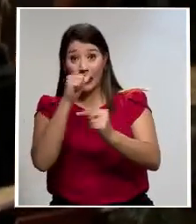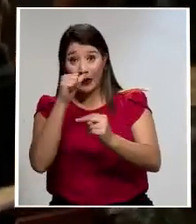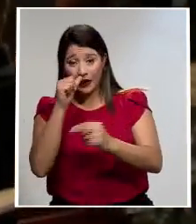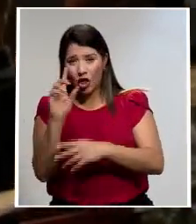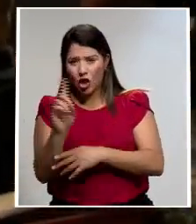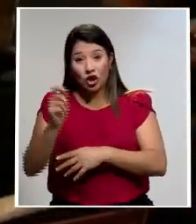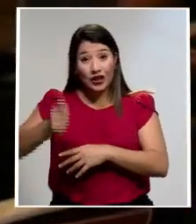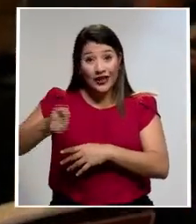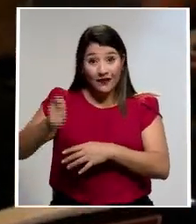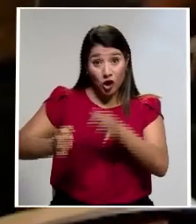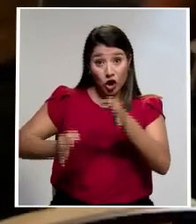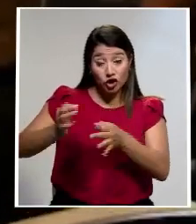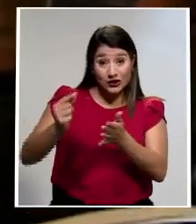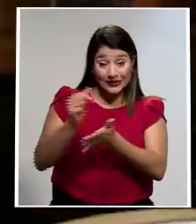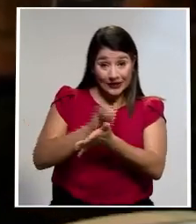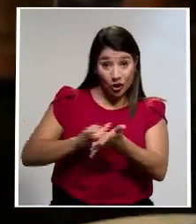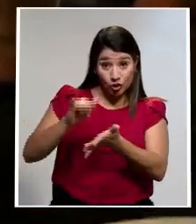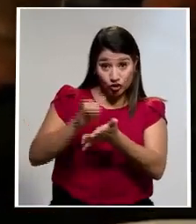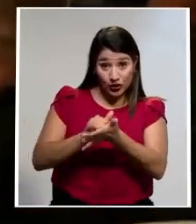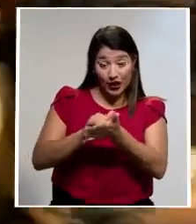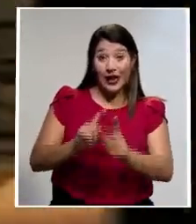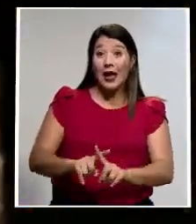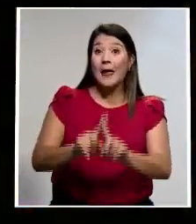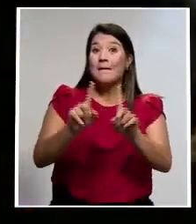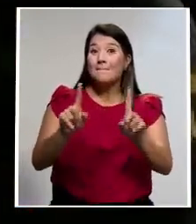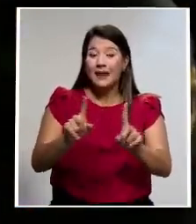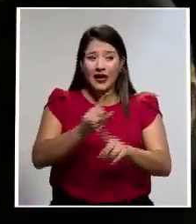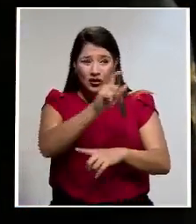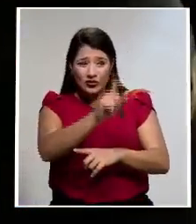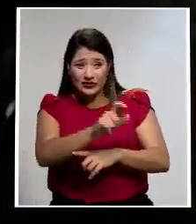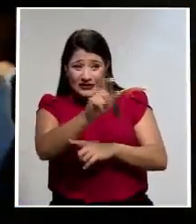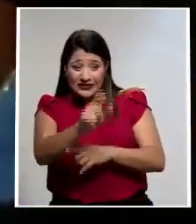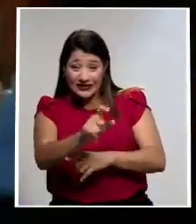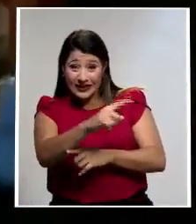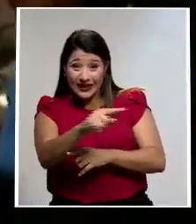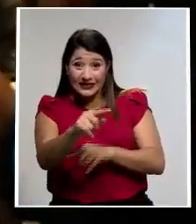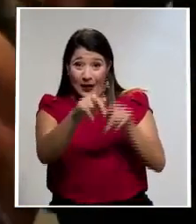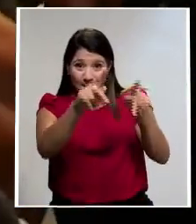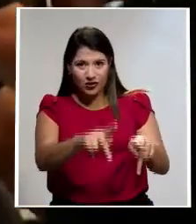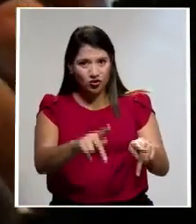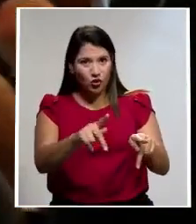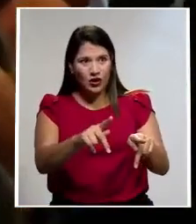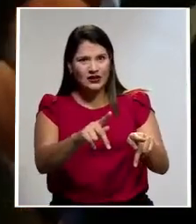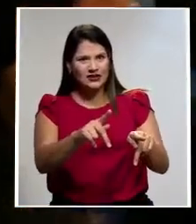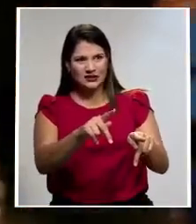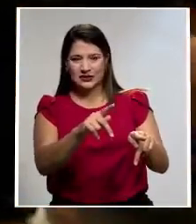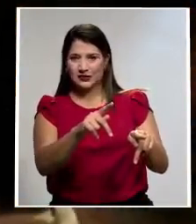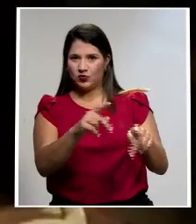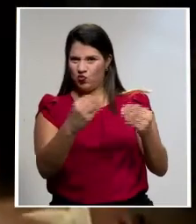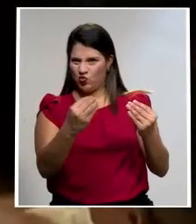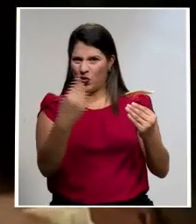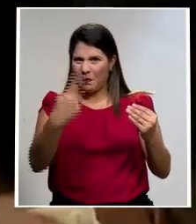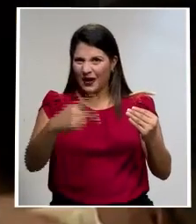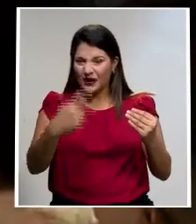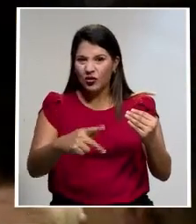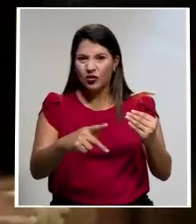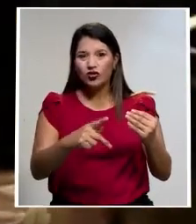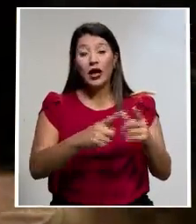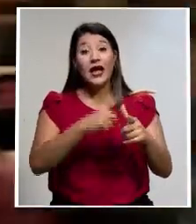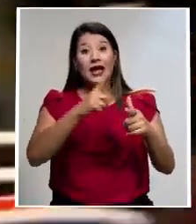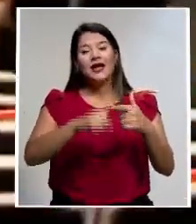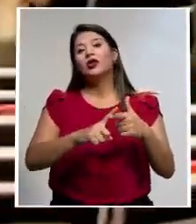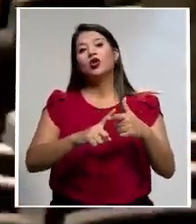en los tribunales de justicia de San José, pero por el perfil de los imputados que se califica como de alto riesgo, la administración del tribunal y